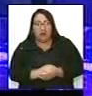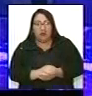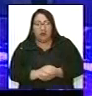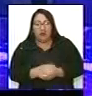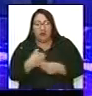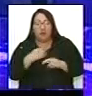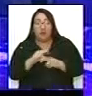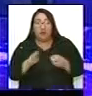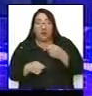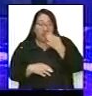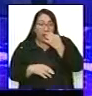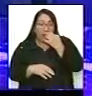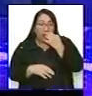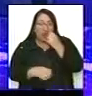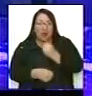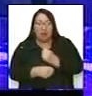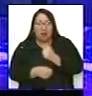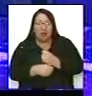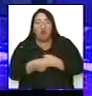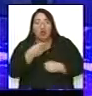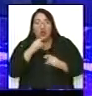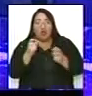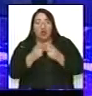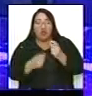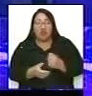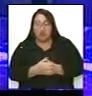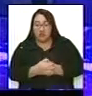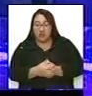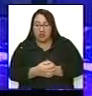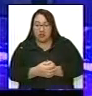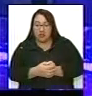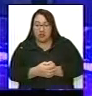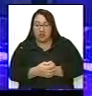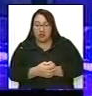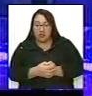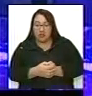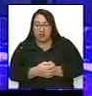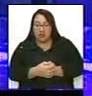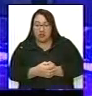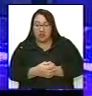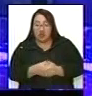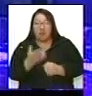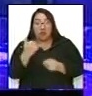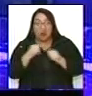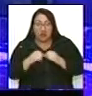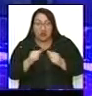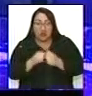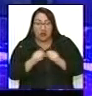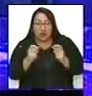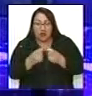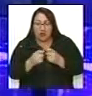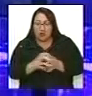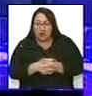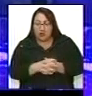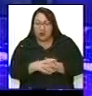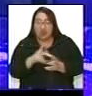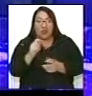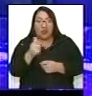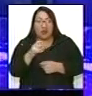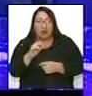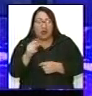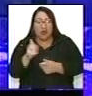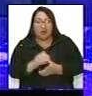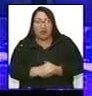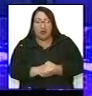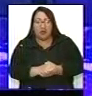esta mesa de trabajo de mujeres parlamentarias peruanas, pues va a continuar con la congresista Tamara Arimborgo